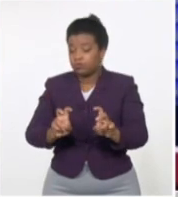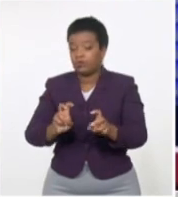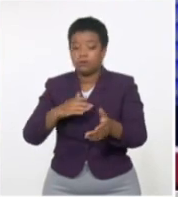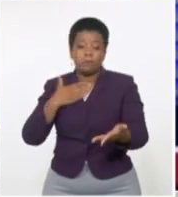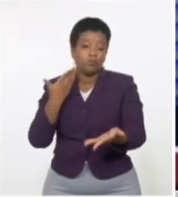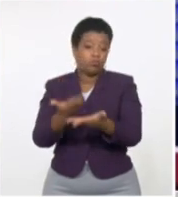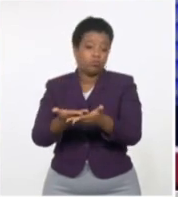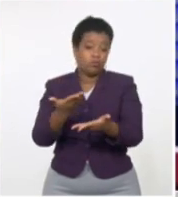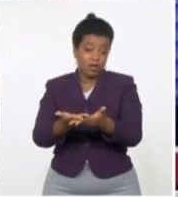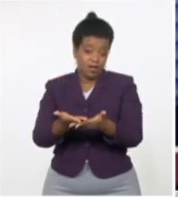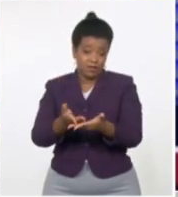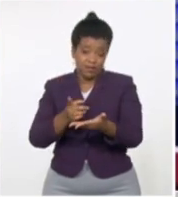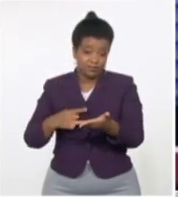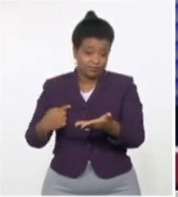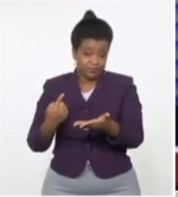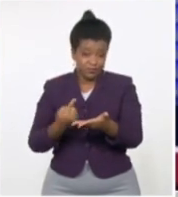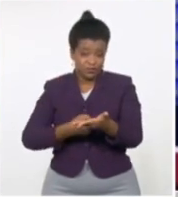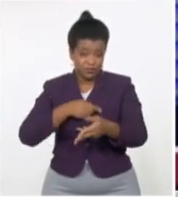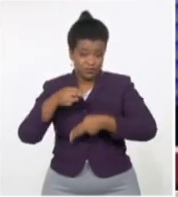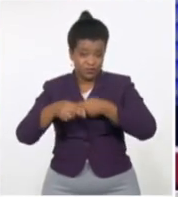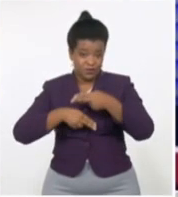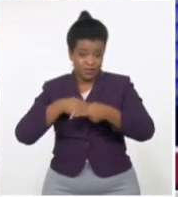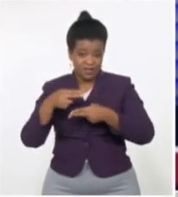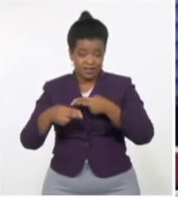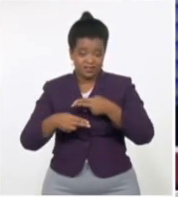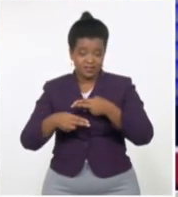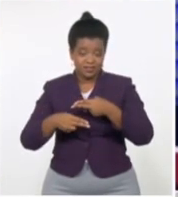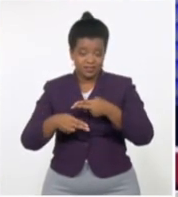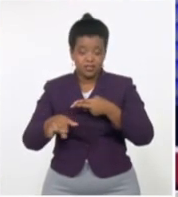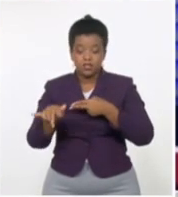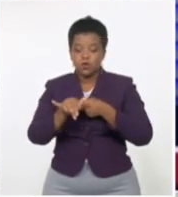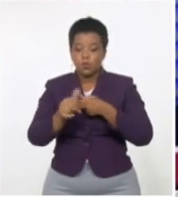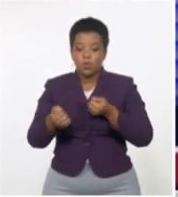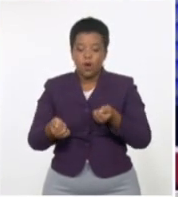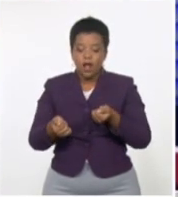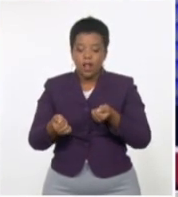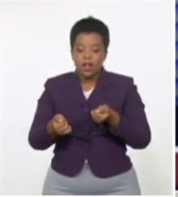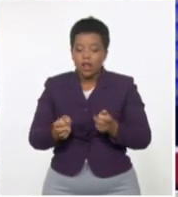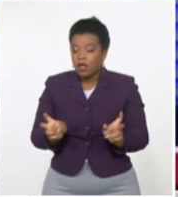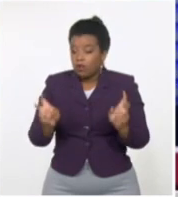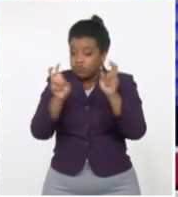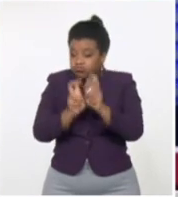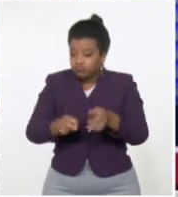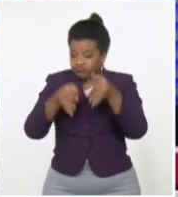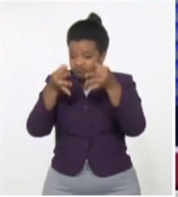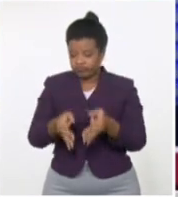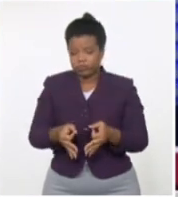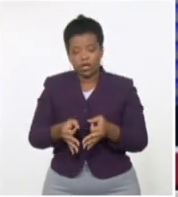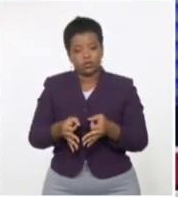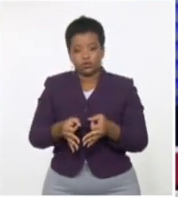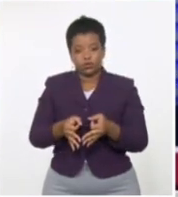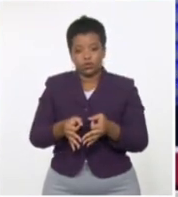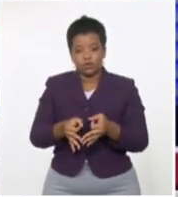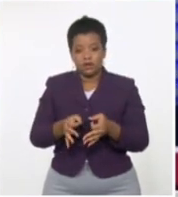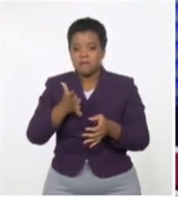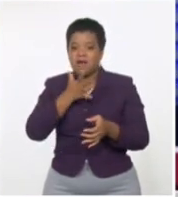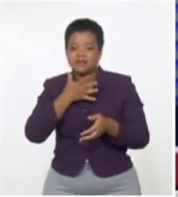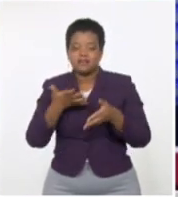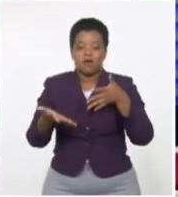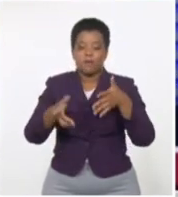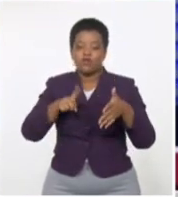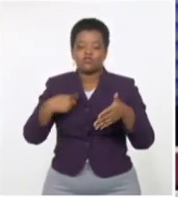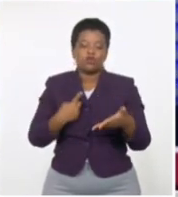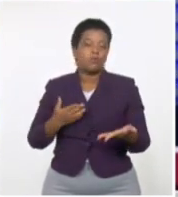se plantea que no es exactamente una investigación, es un cuasi experimento, no es